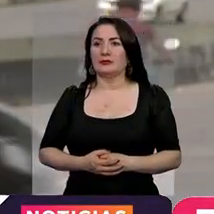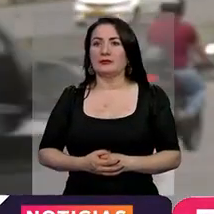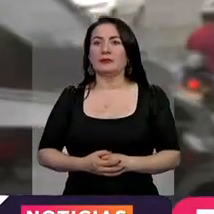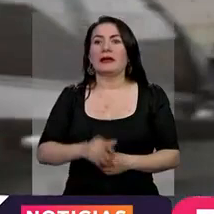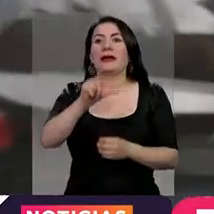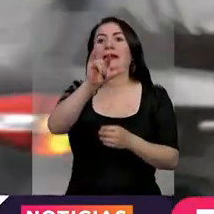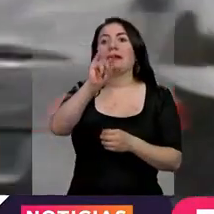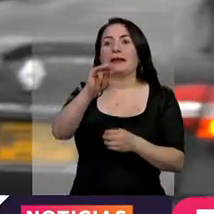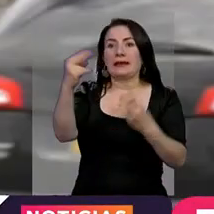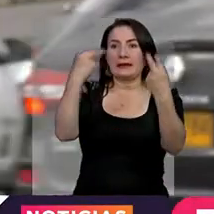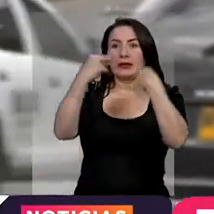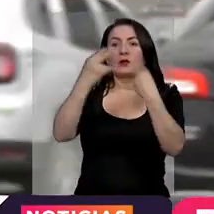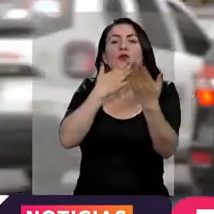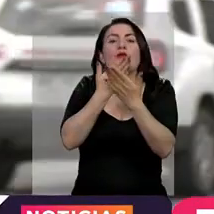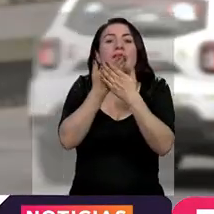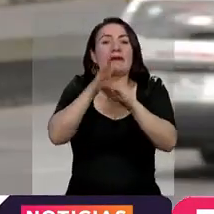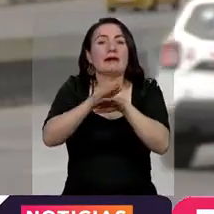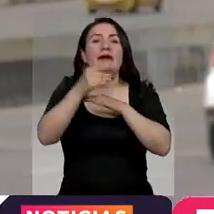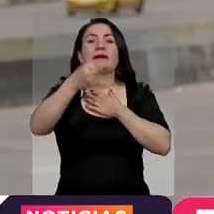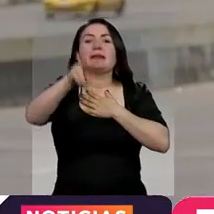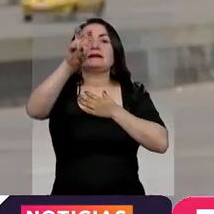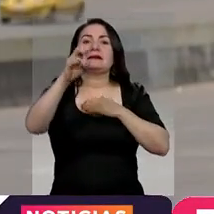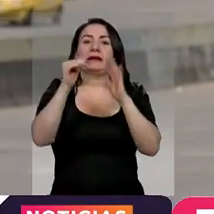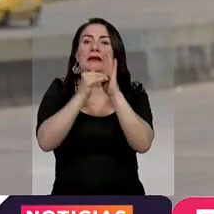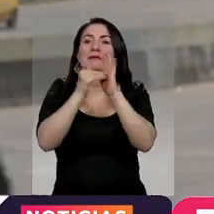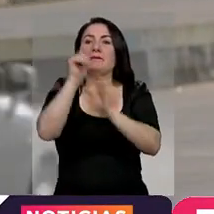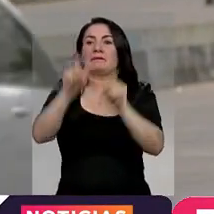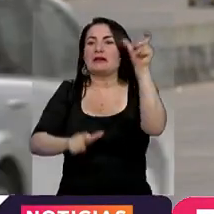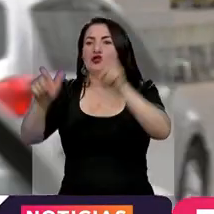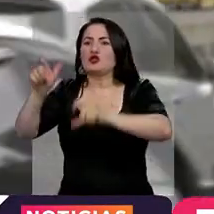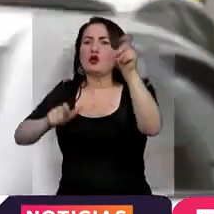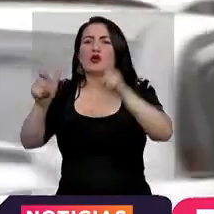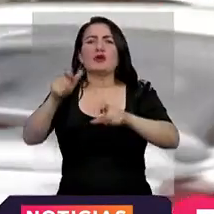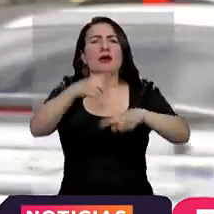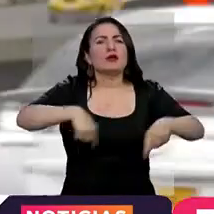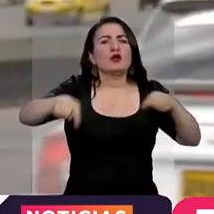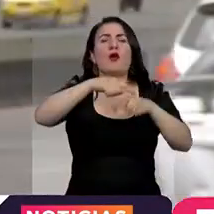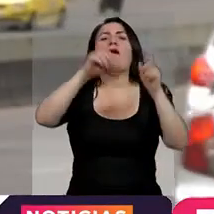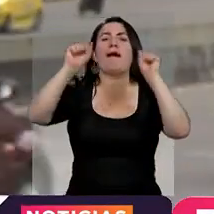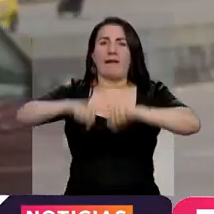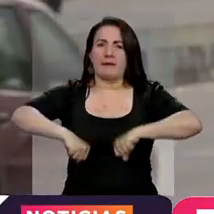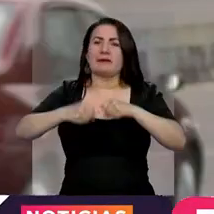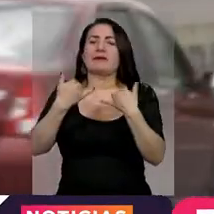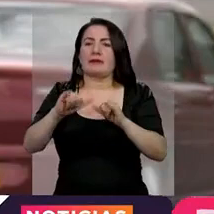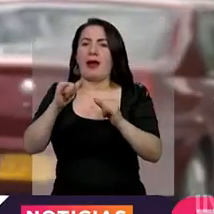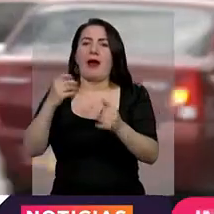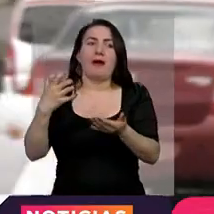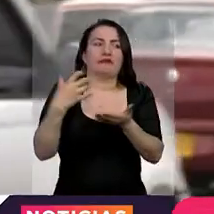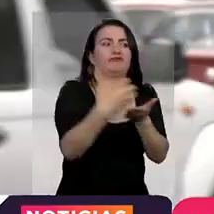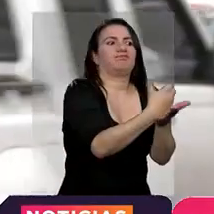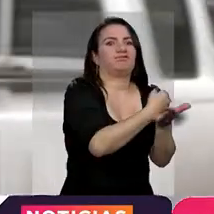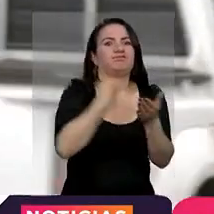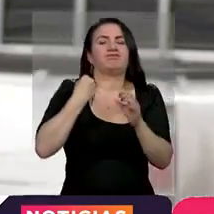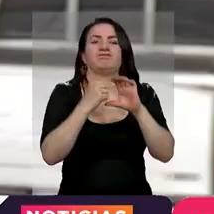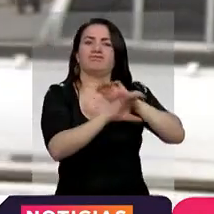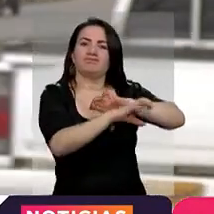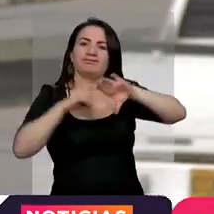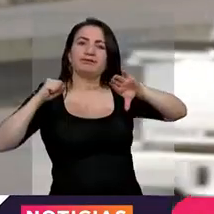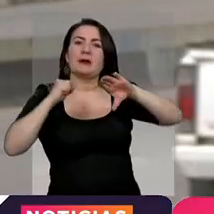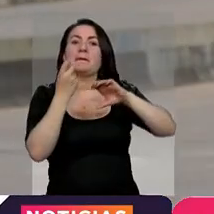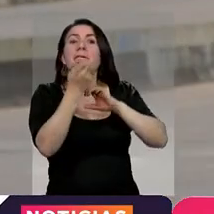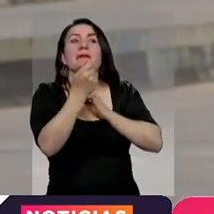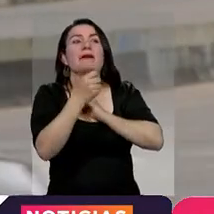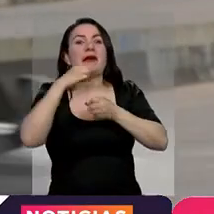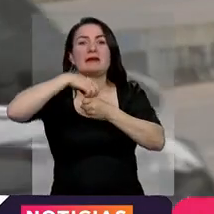Lina y televidentes, buenas tardes. 17.000 capitalinos se encuentran embargados, a pesar de que hace algunos meses el distrito